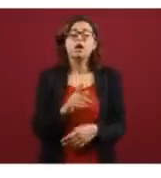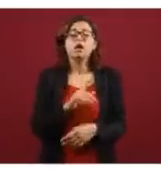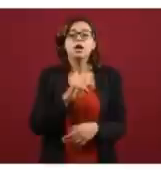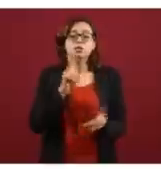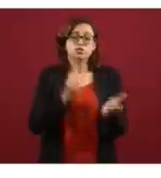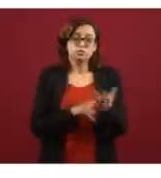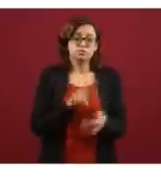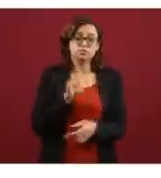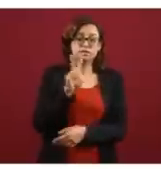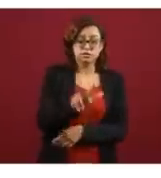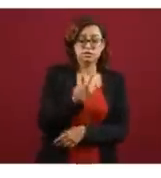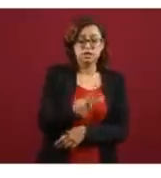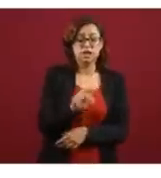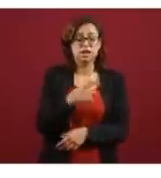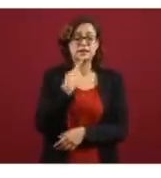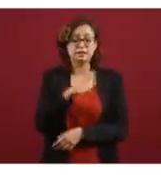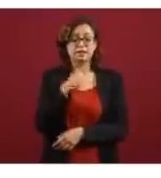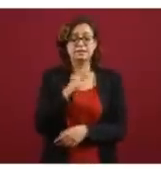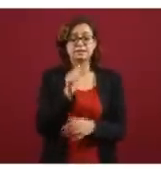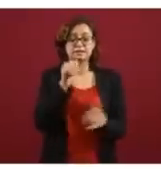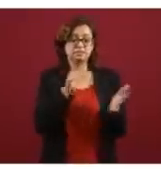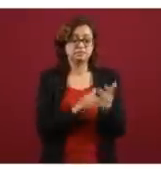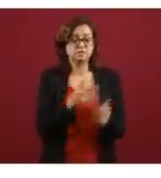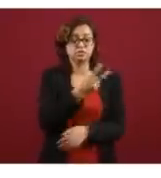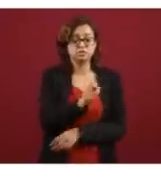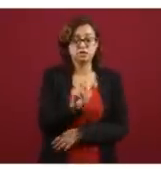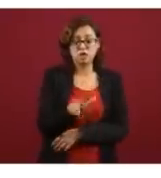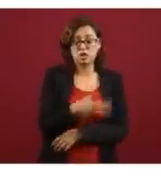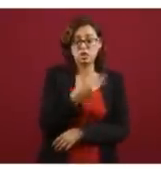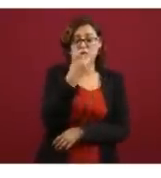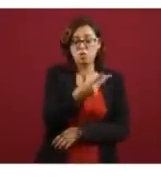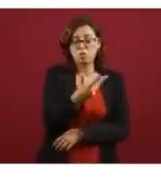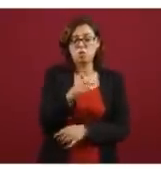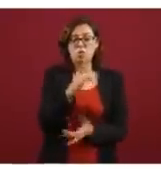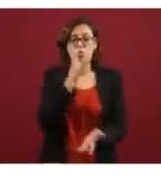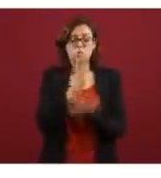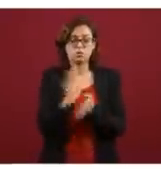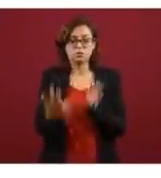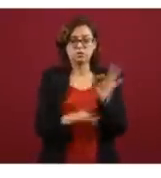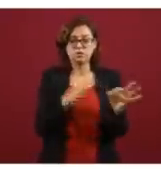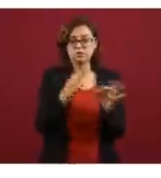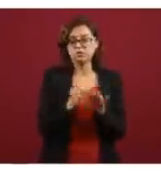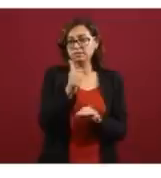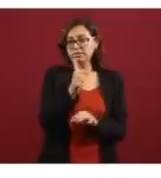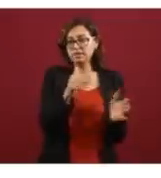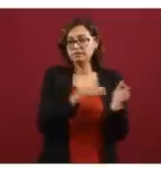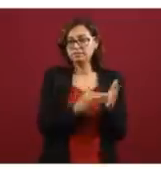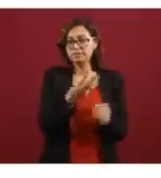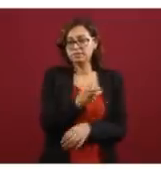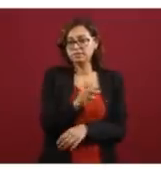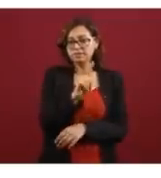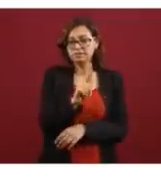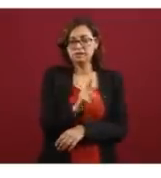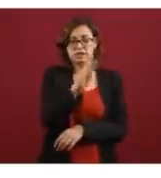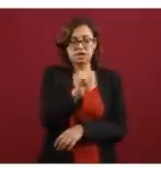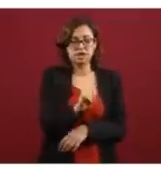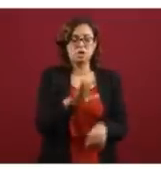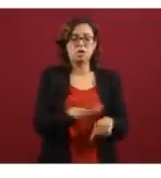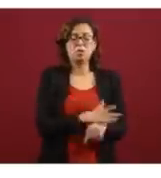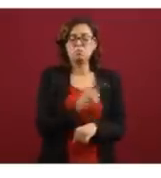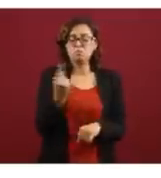2018 se registraron 6.208, de las cuales se concluyeron 6.379, porque son